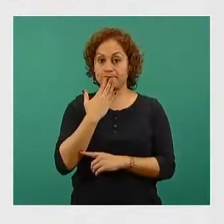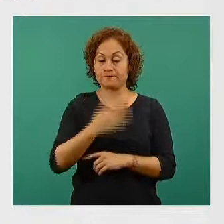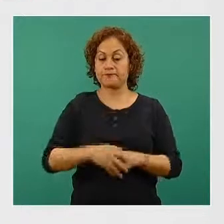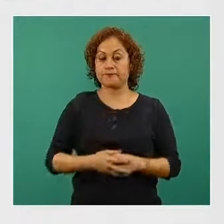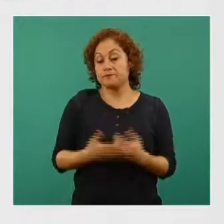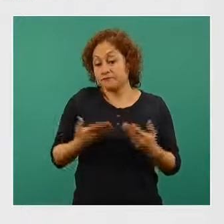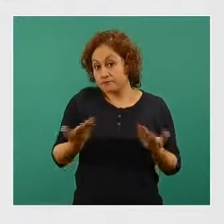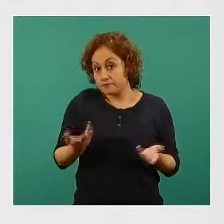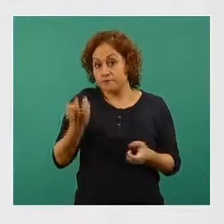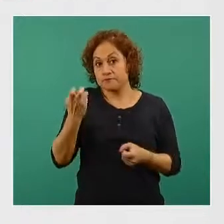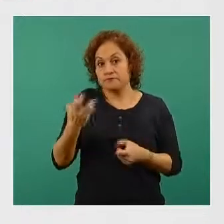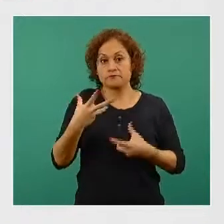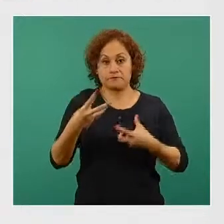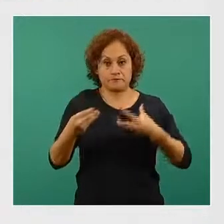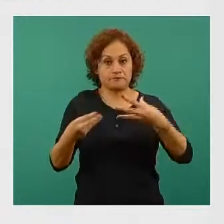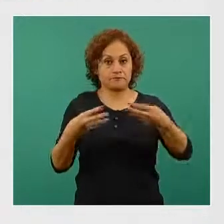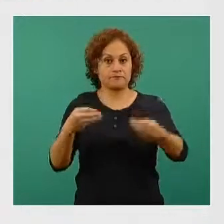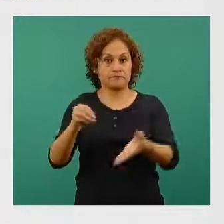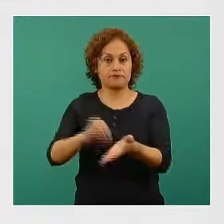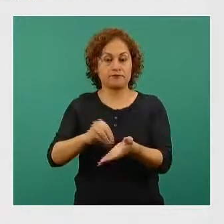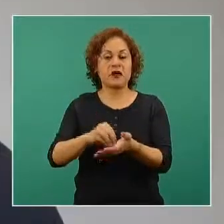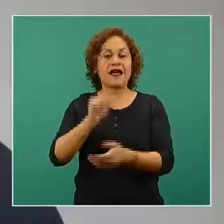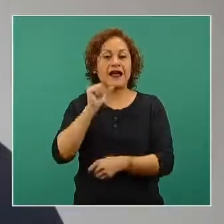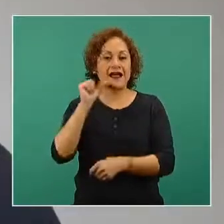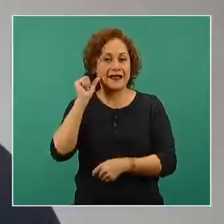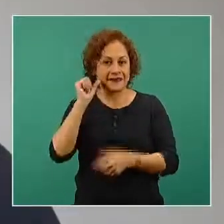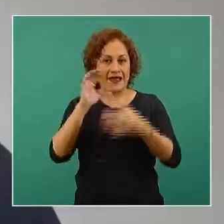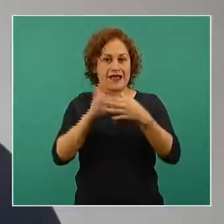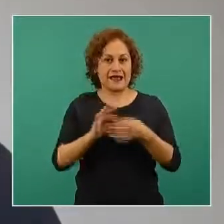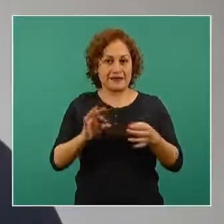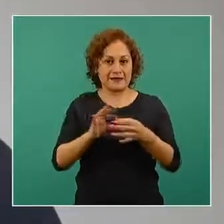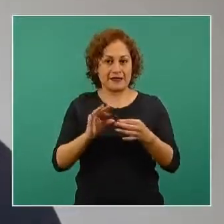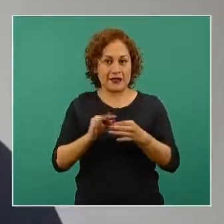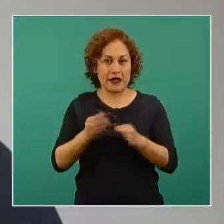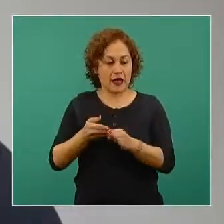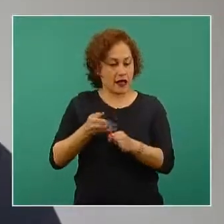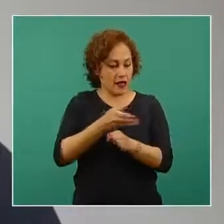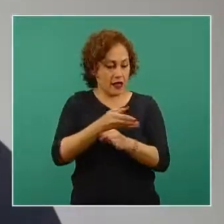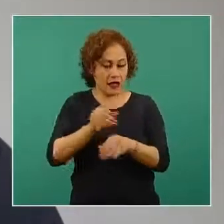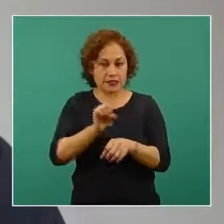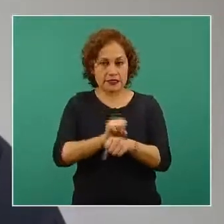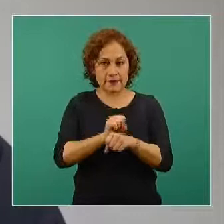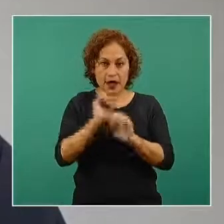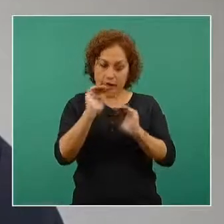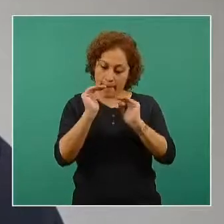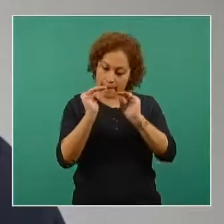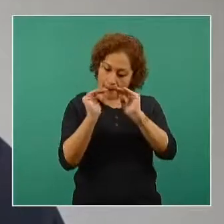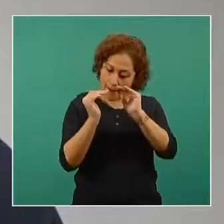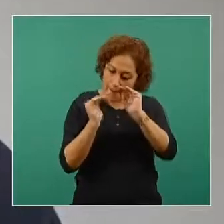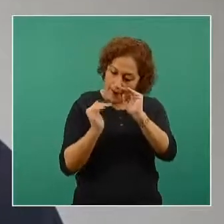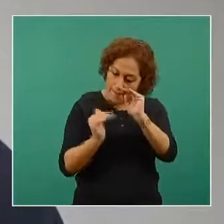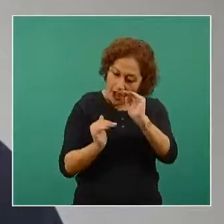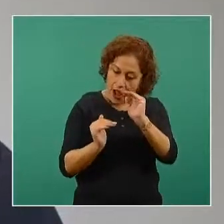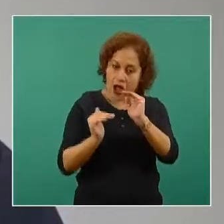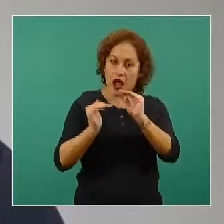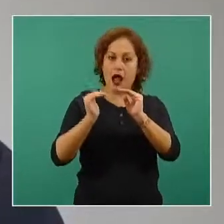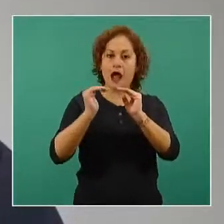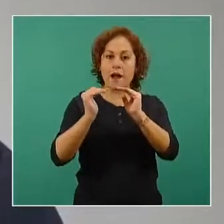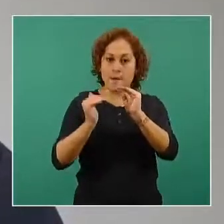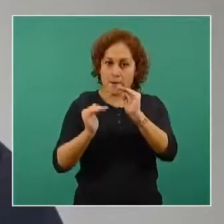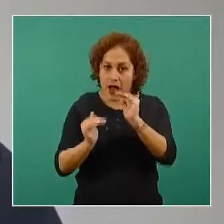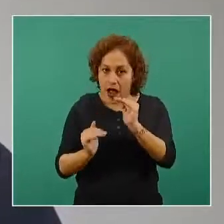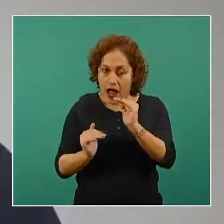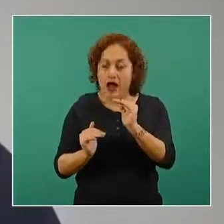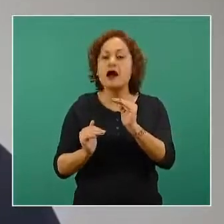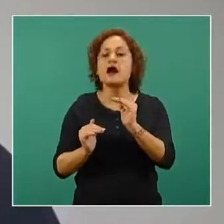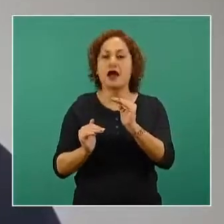generando casos. Decíamos ayer que la desaceleración que veíamos en últimas semanas podría precisamente representar ya este